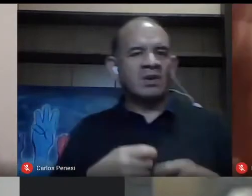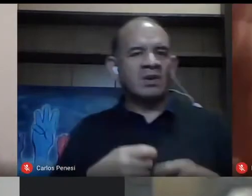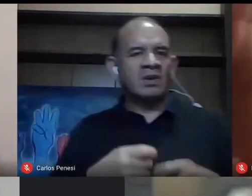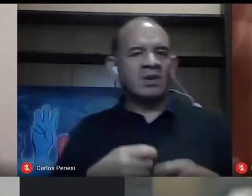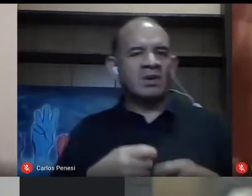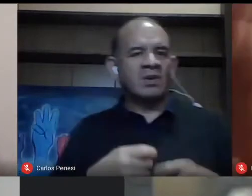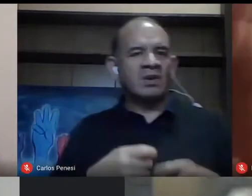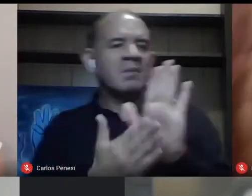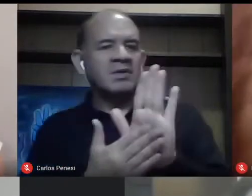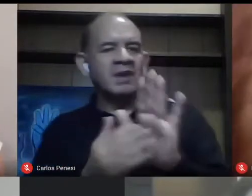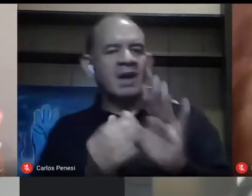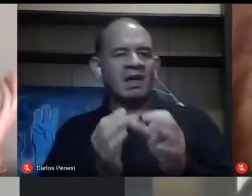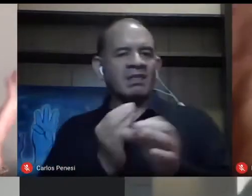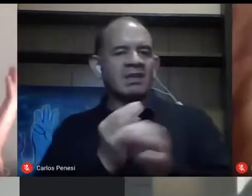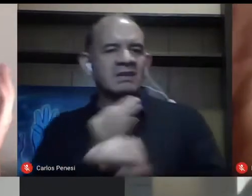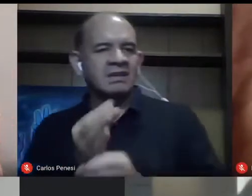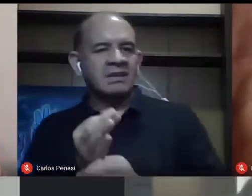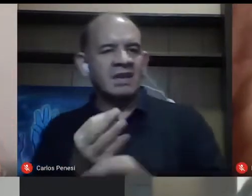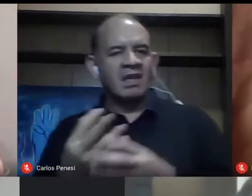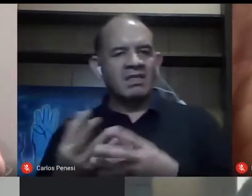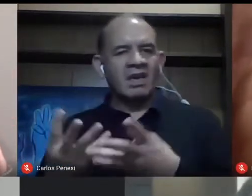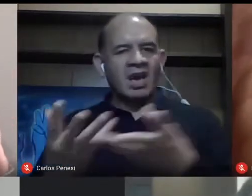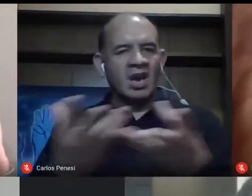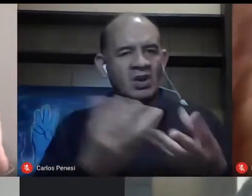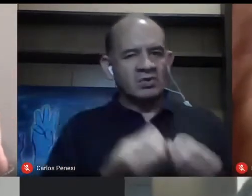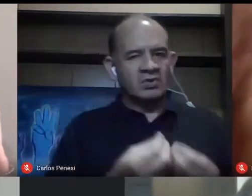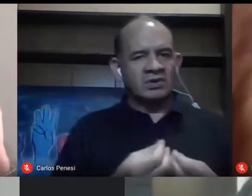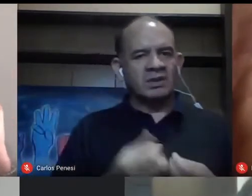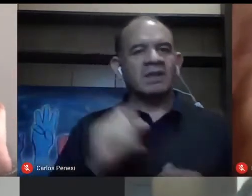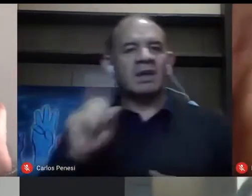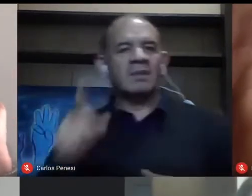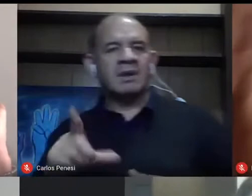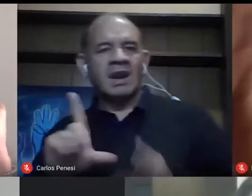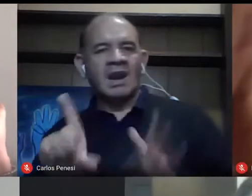menos nuestra ley, y entiendo que también el tratado.